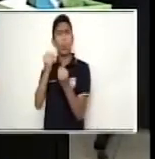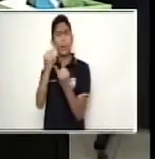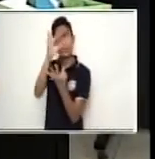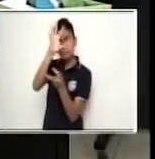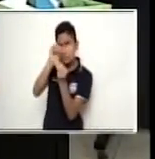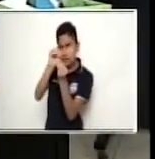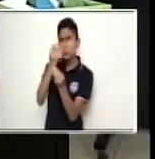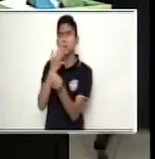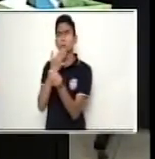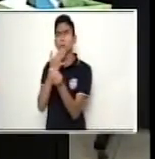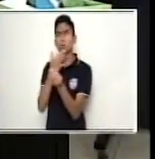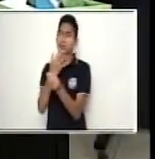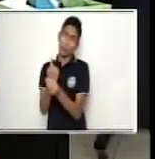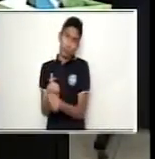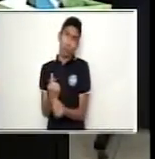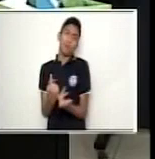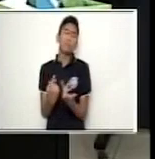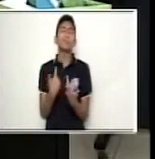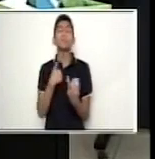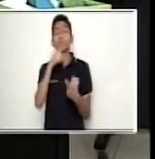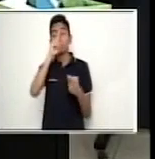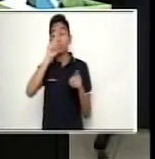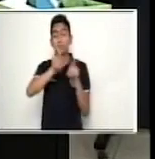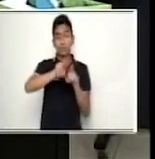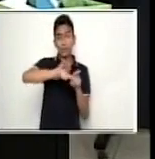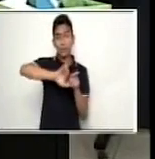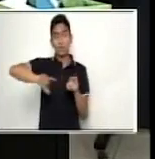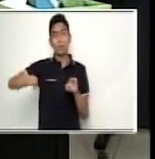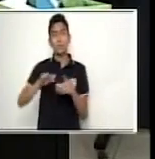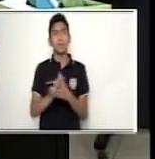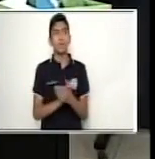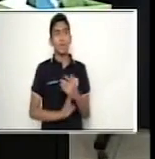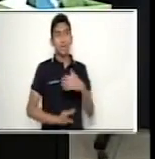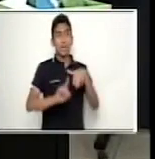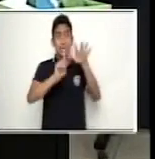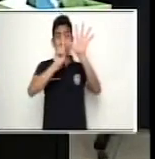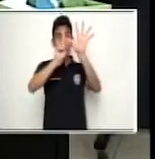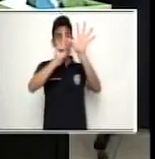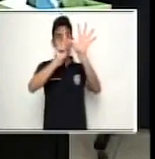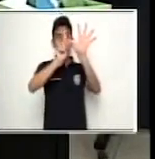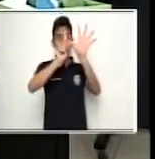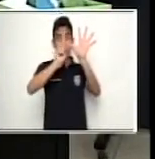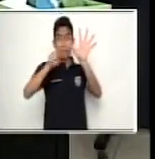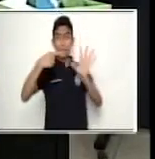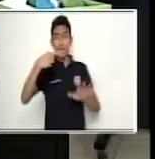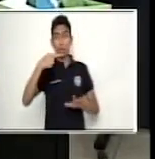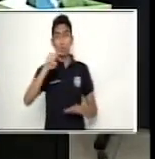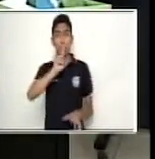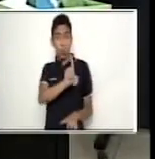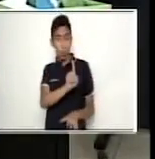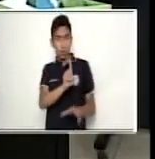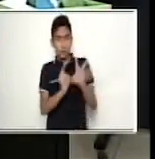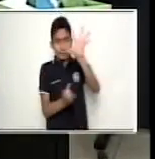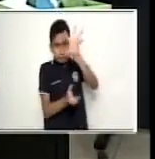tenemos 2, 4, 6 tapones y le vamos a quitar 1, te quedan 5.